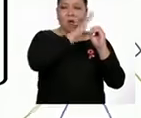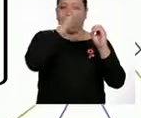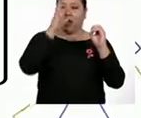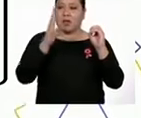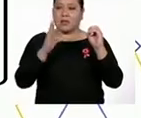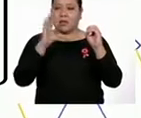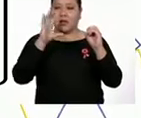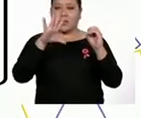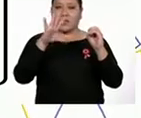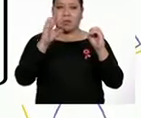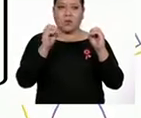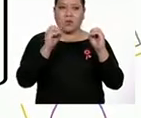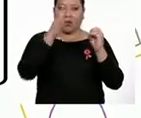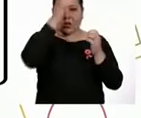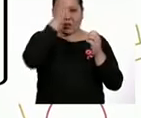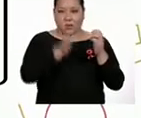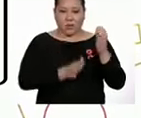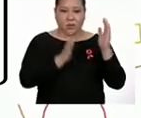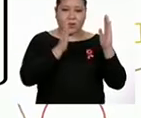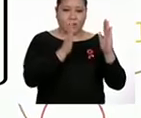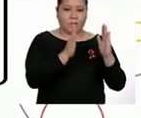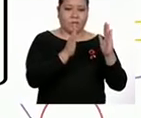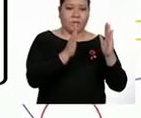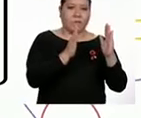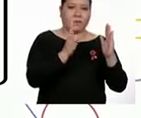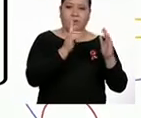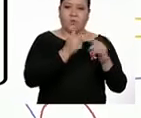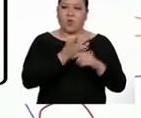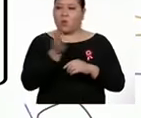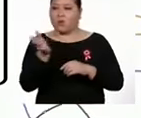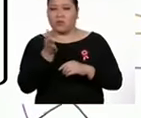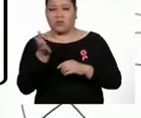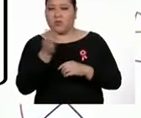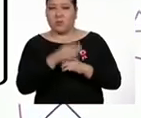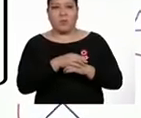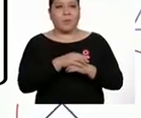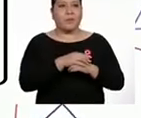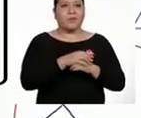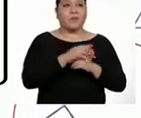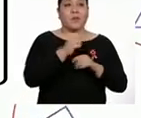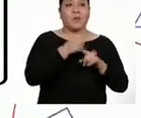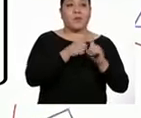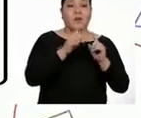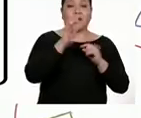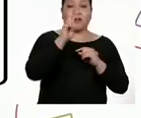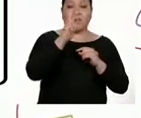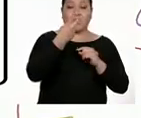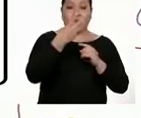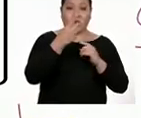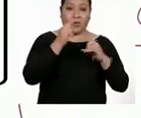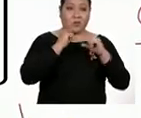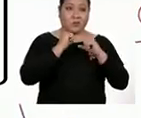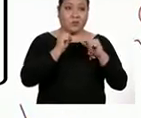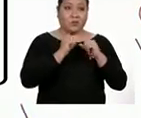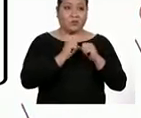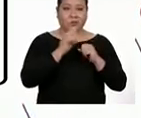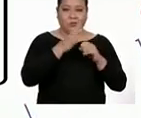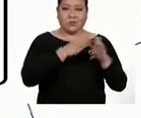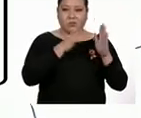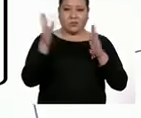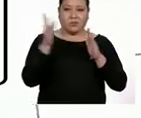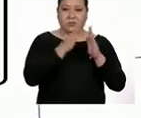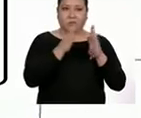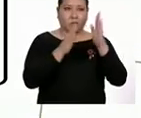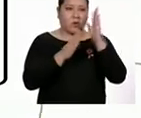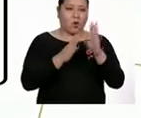solo avanzamos hasta la mitad de la cancha. No atacamos nada. Pero en el segundo partido, nos movimos